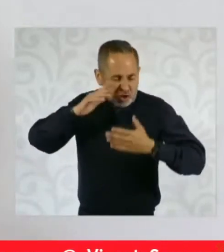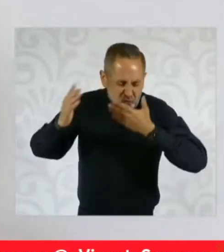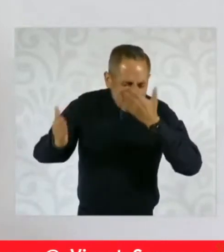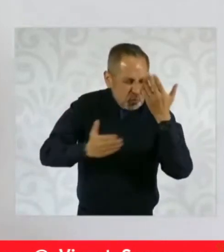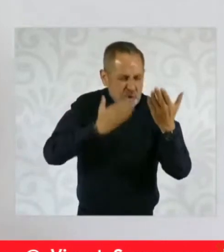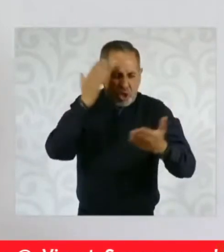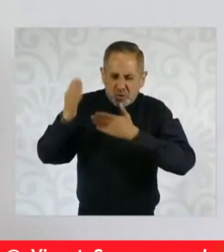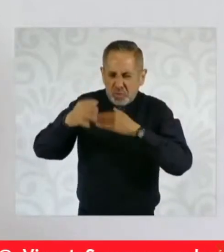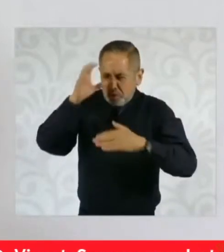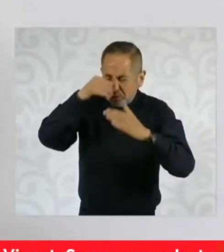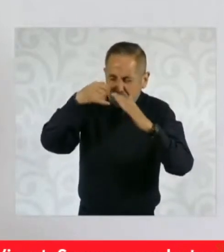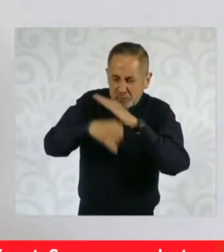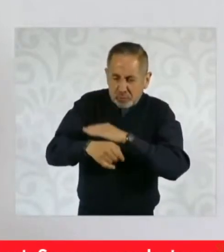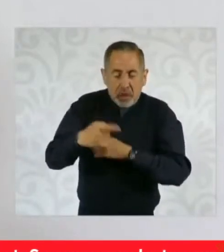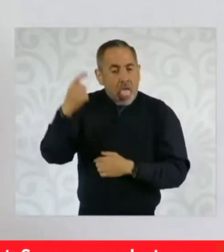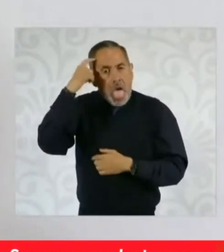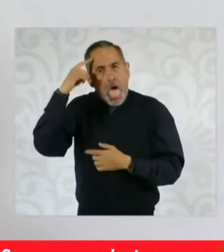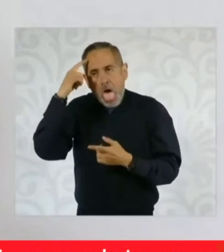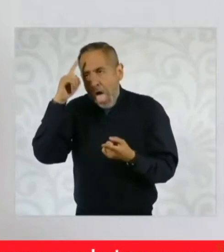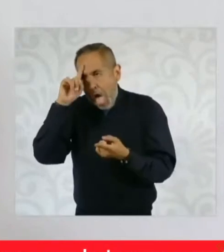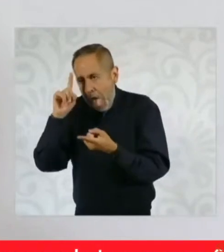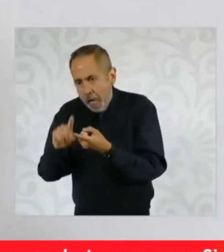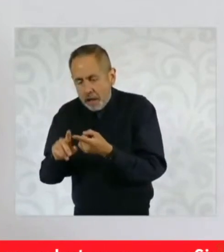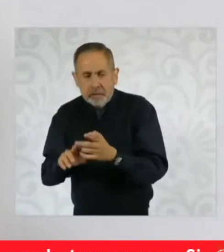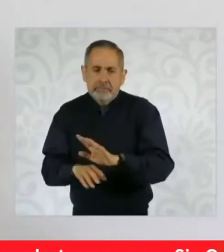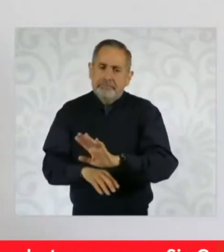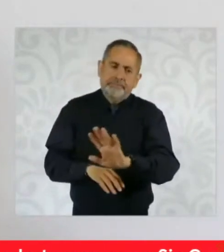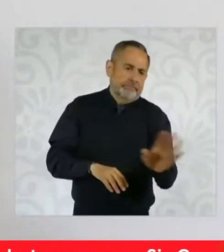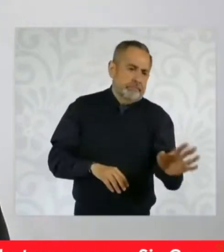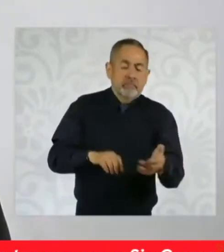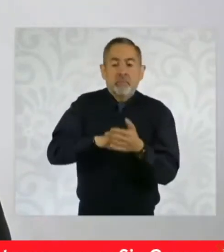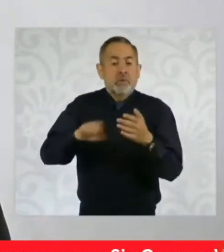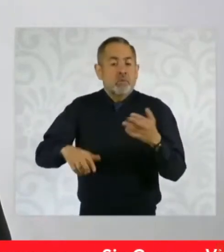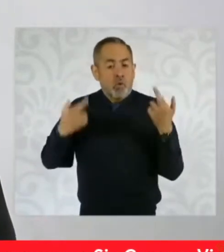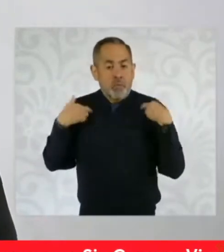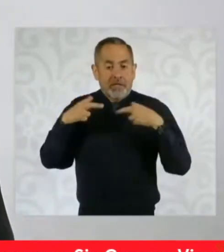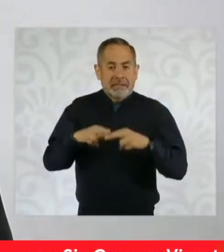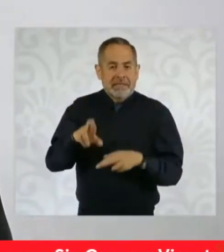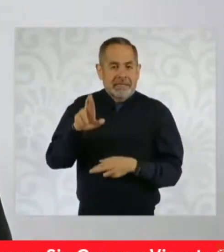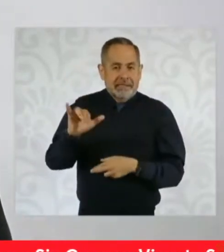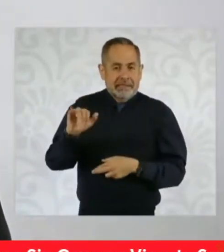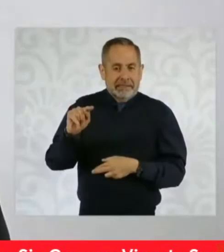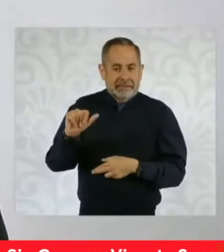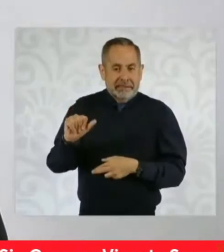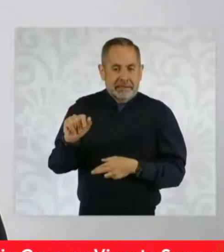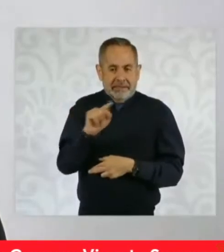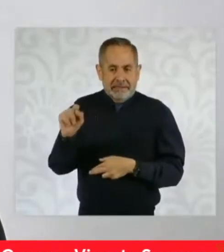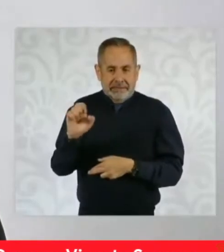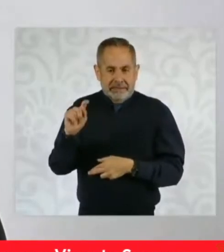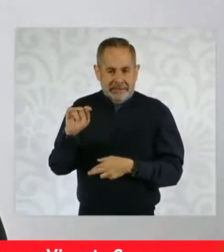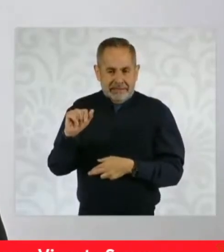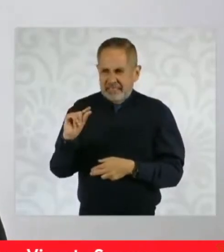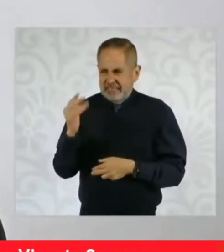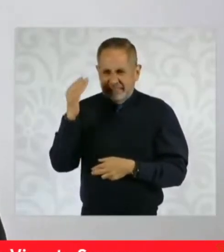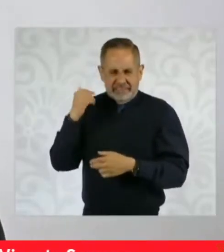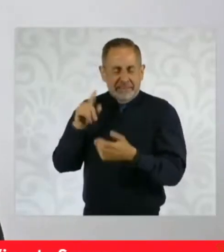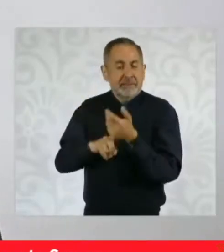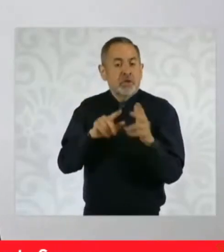ciencia. Y es por eso que es muy importante maestras como Rita Cetina, que escuchamos de ella hace unas semanas,